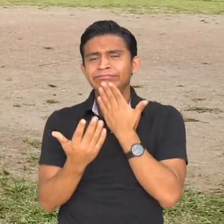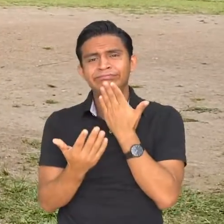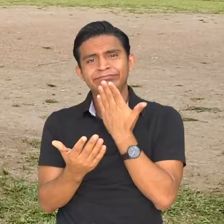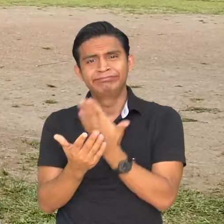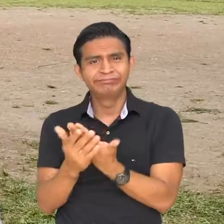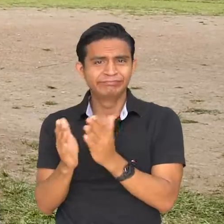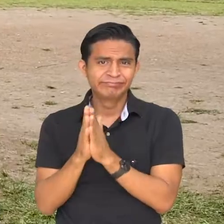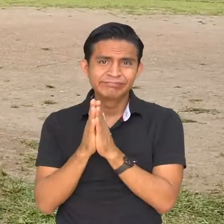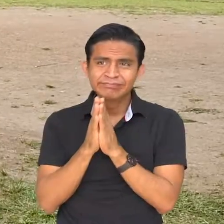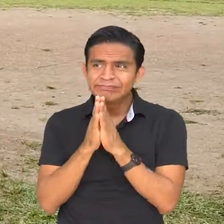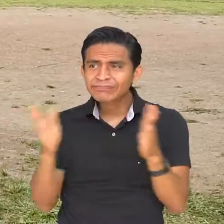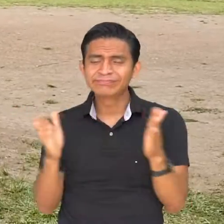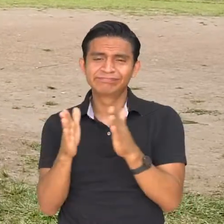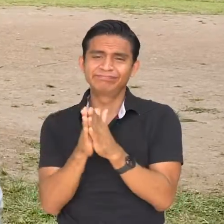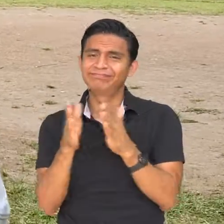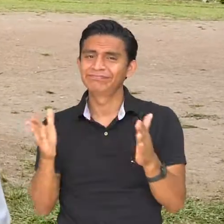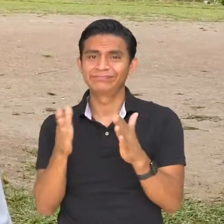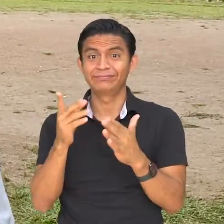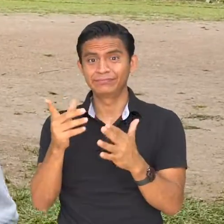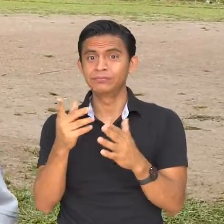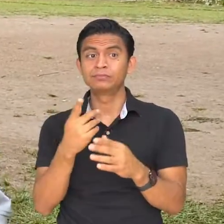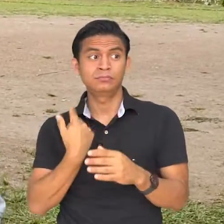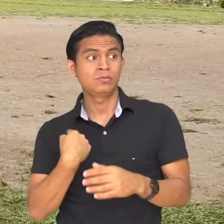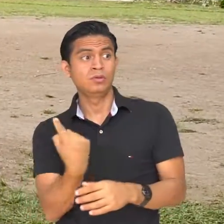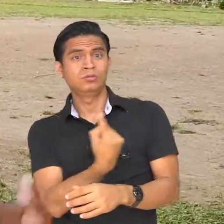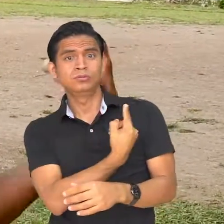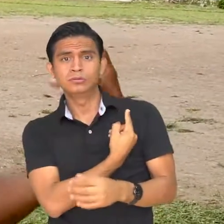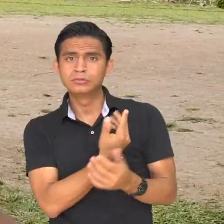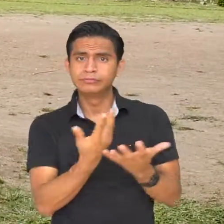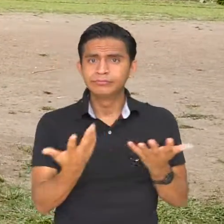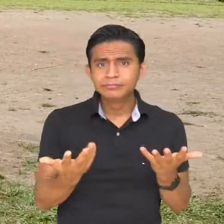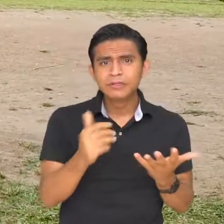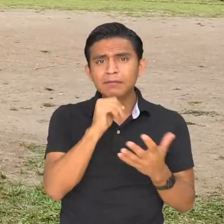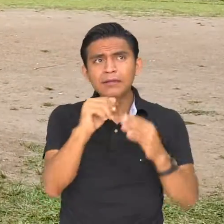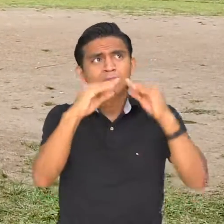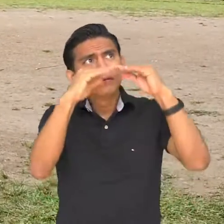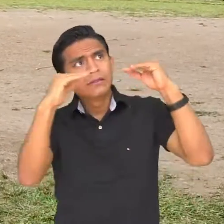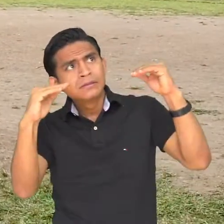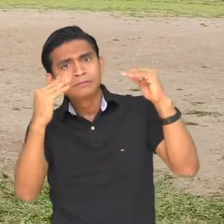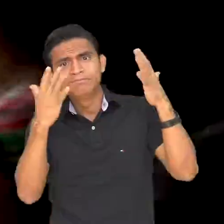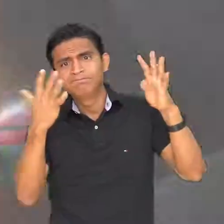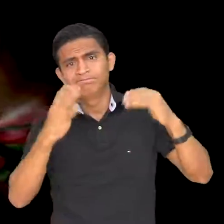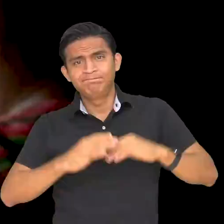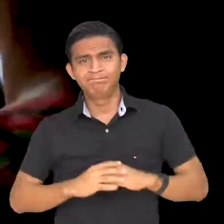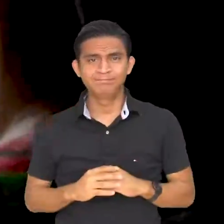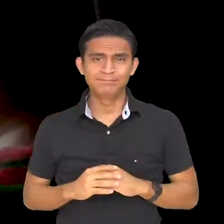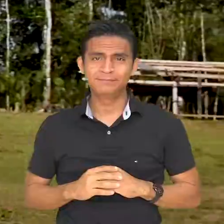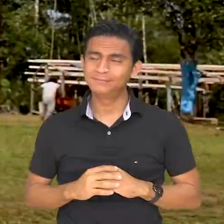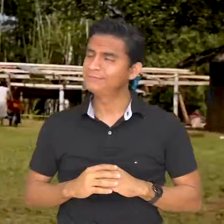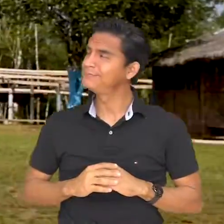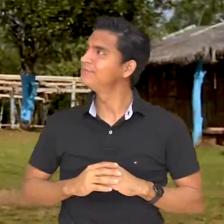agradezco grande, porque nosotros faltaba poner techo.